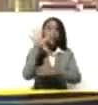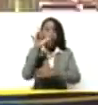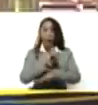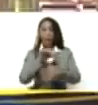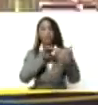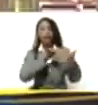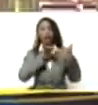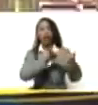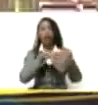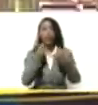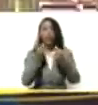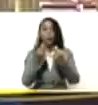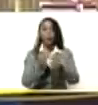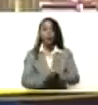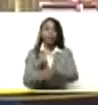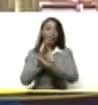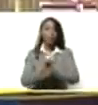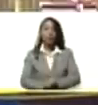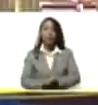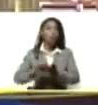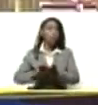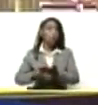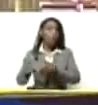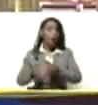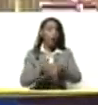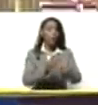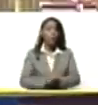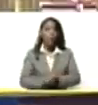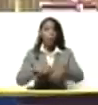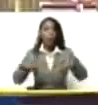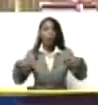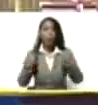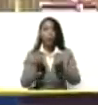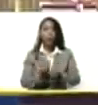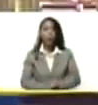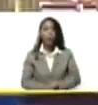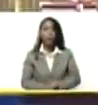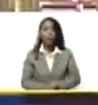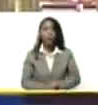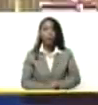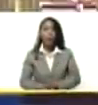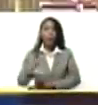andaban por ahí al garete uno los veía en las calles